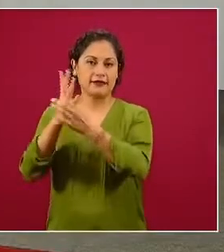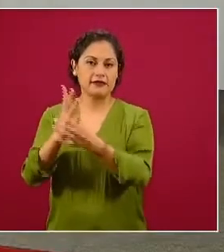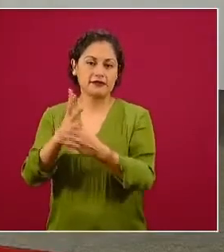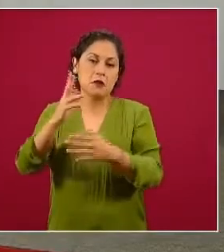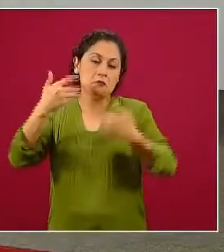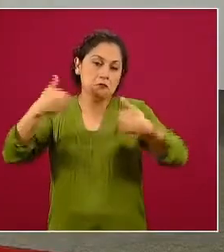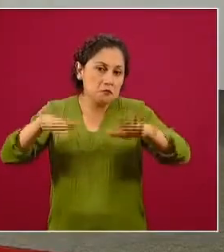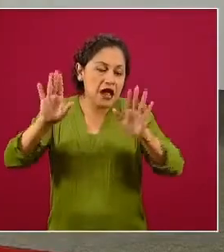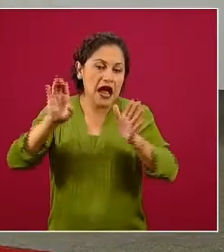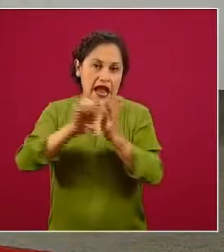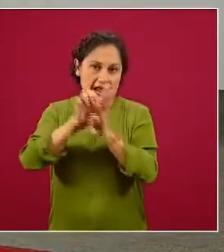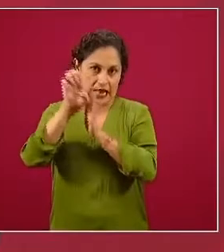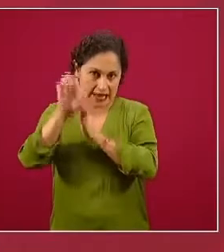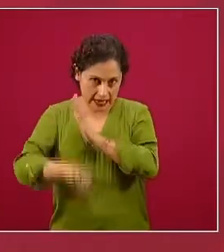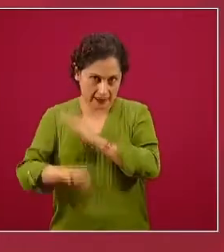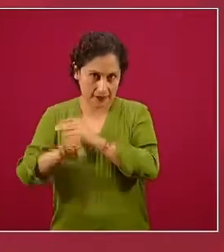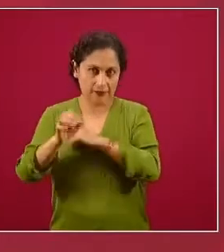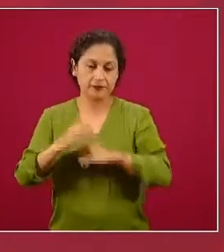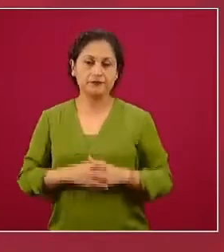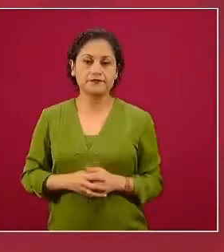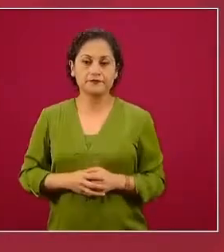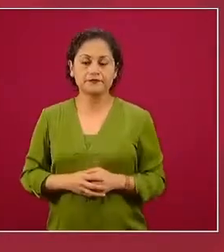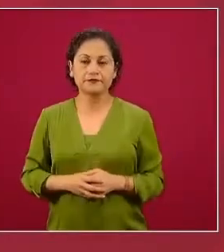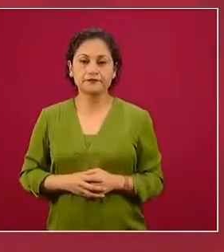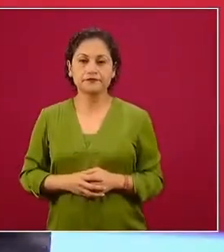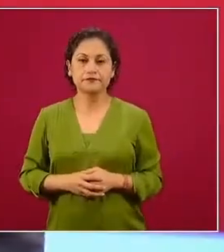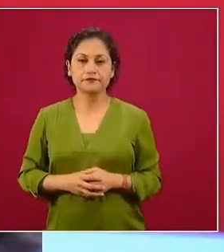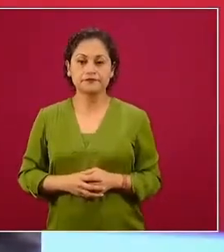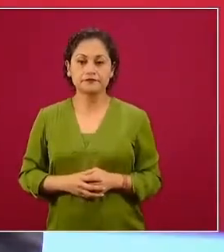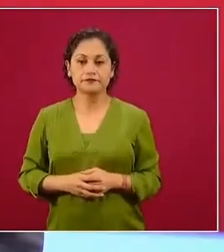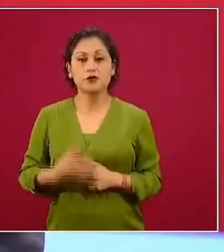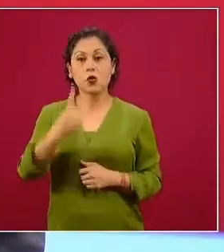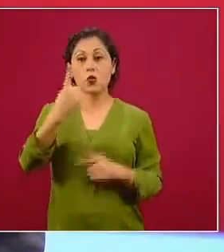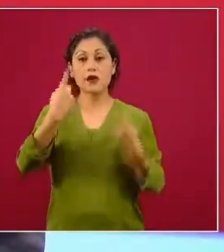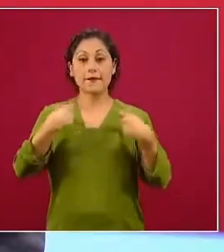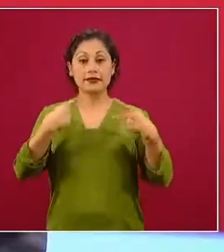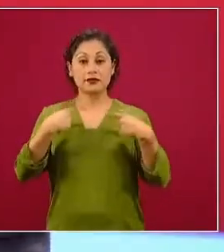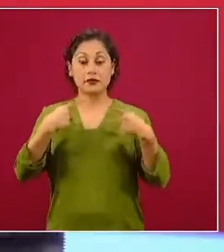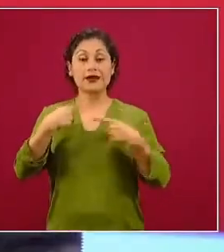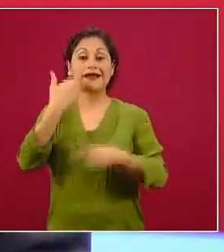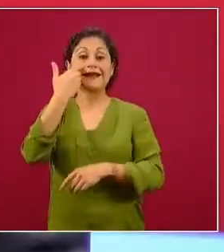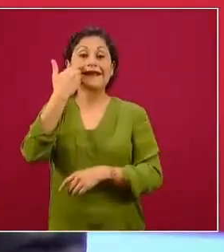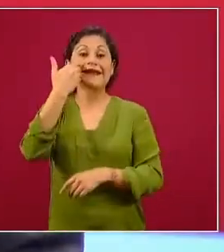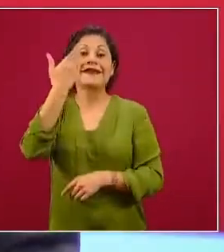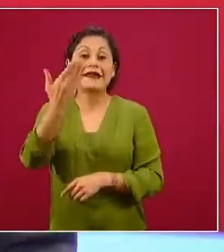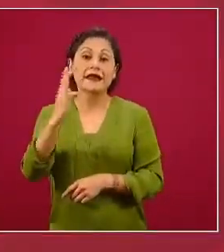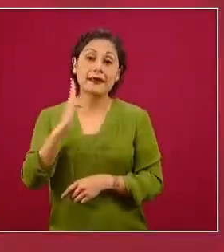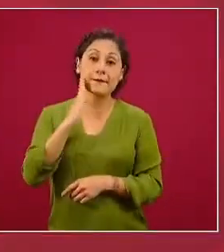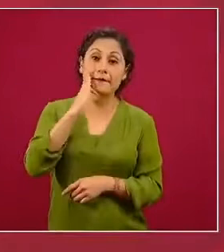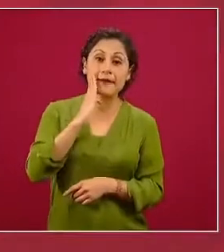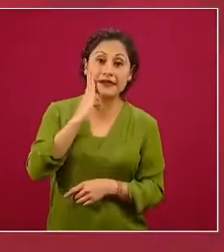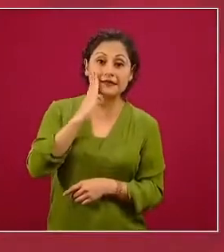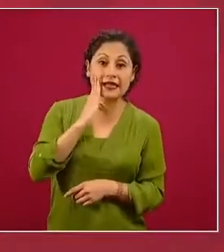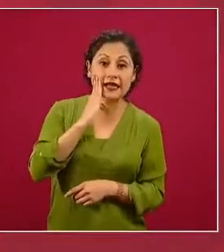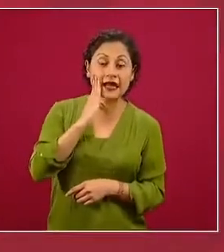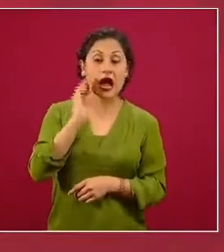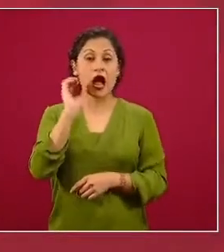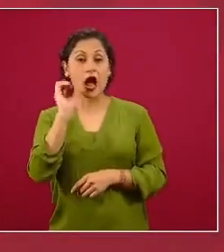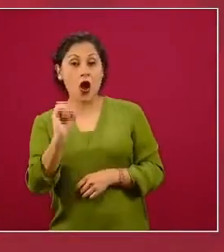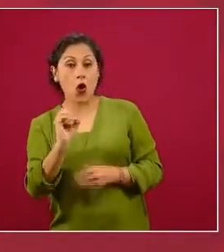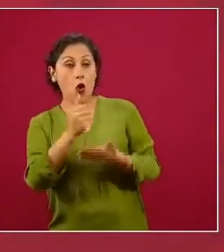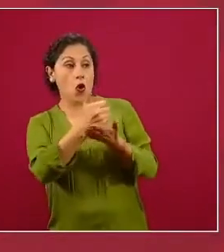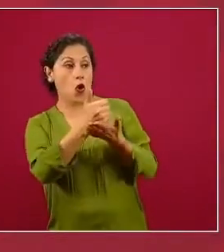hipotético. Una persona quiere encontrar o una manzana o una bebida embotellada,